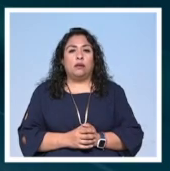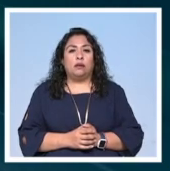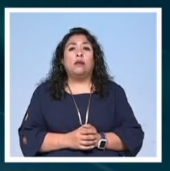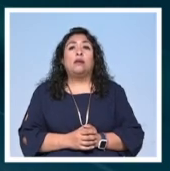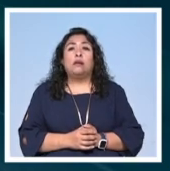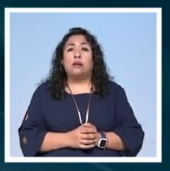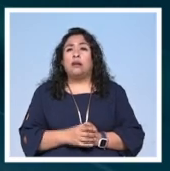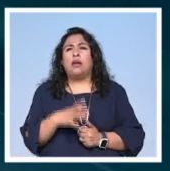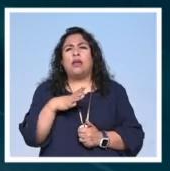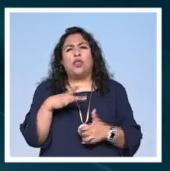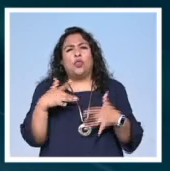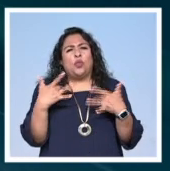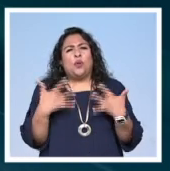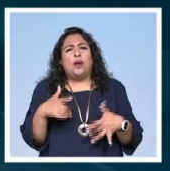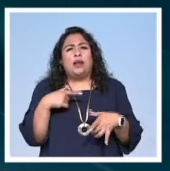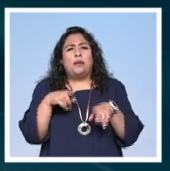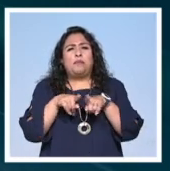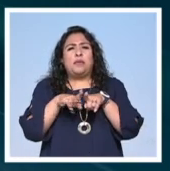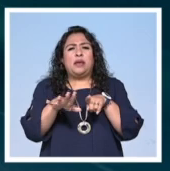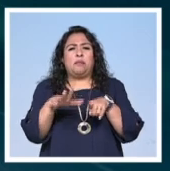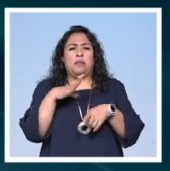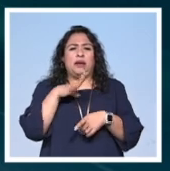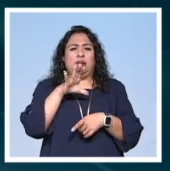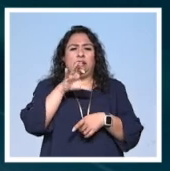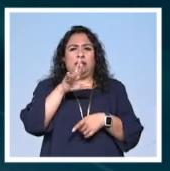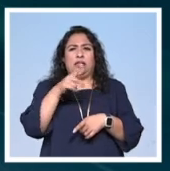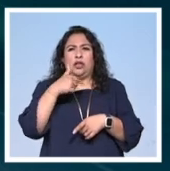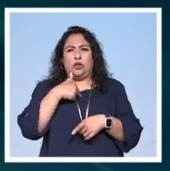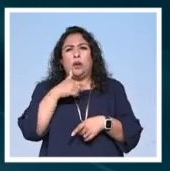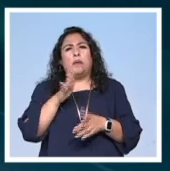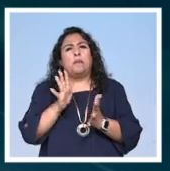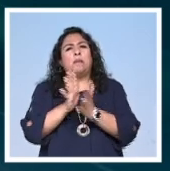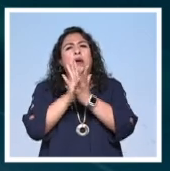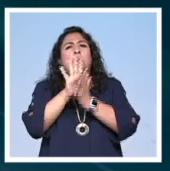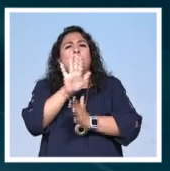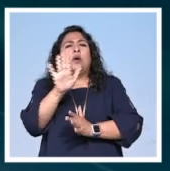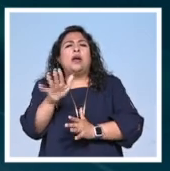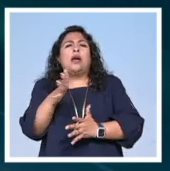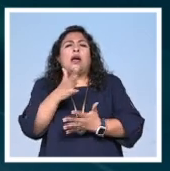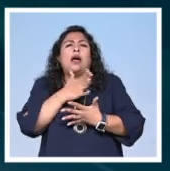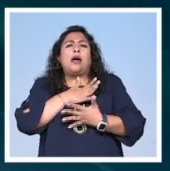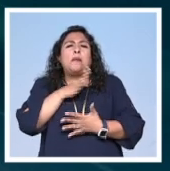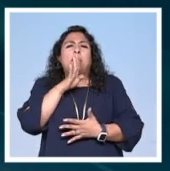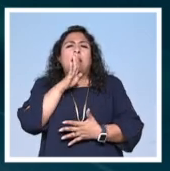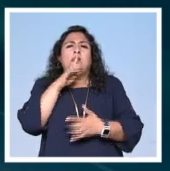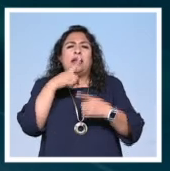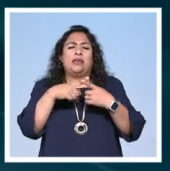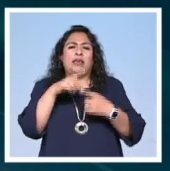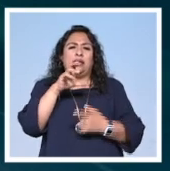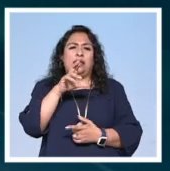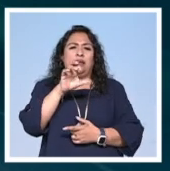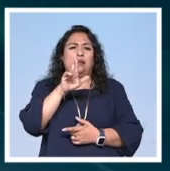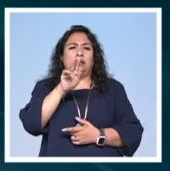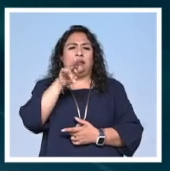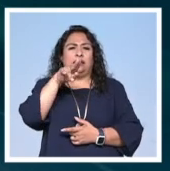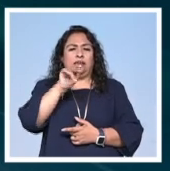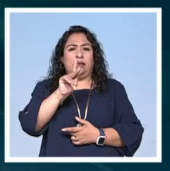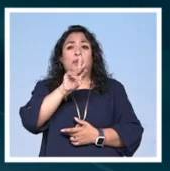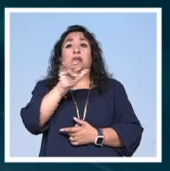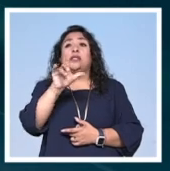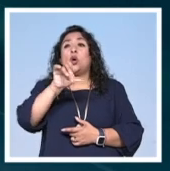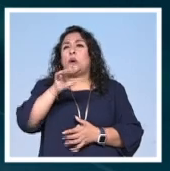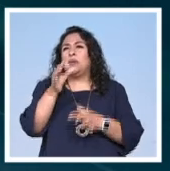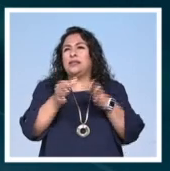con hondo dolor mi hermana Cecilia y yo participamos el fallecimiento de nuestra adorada madre Cristina Pacheco con este mensaje al